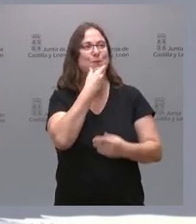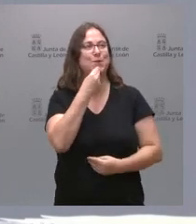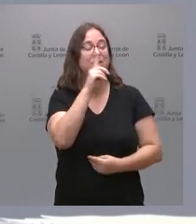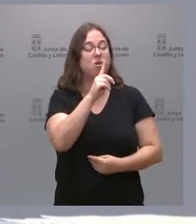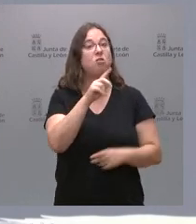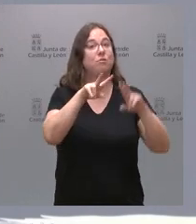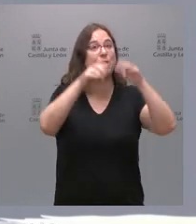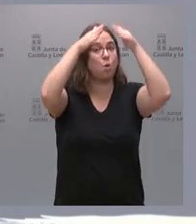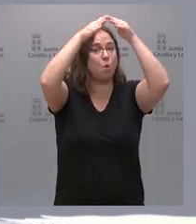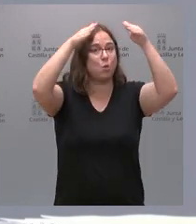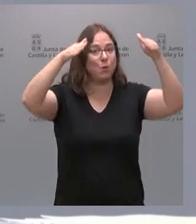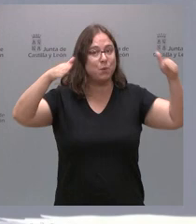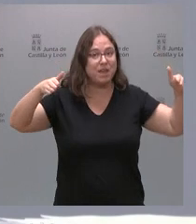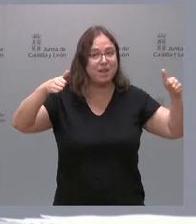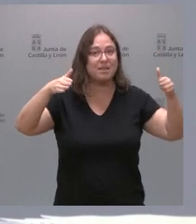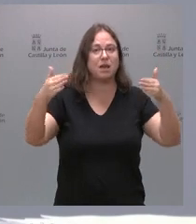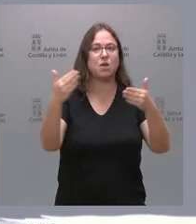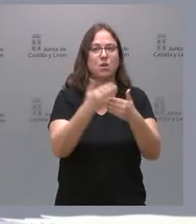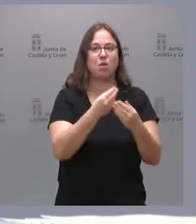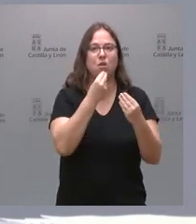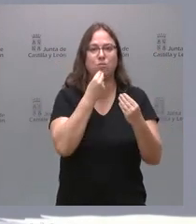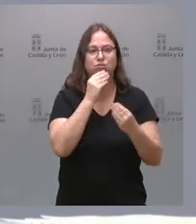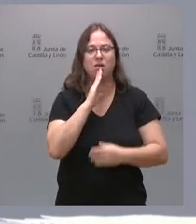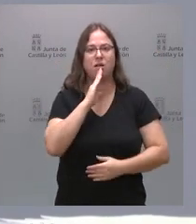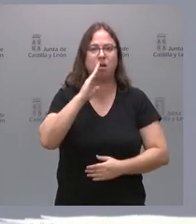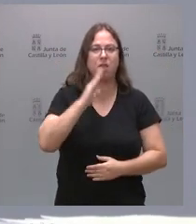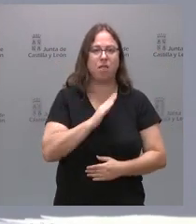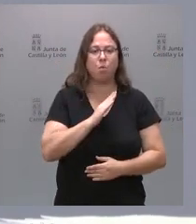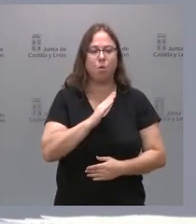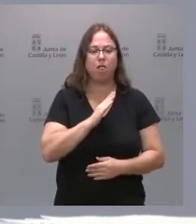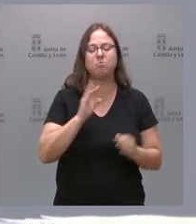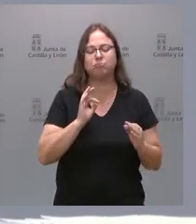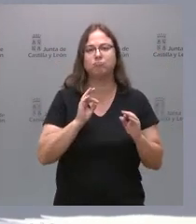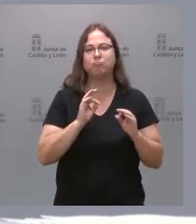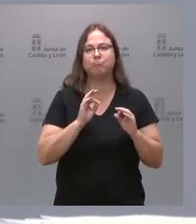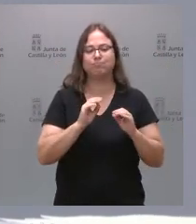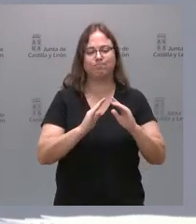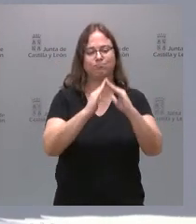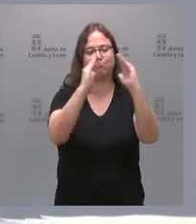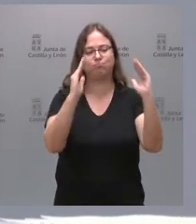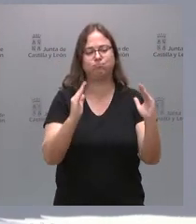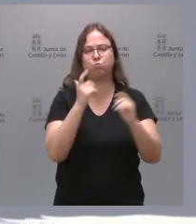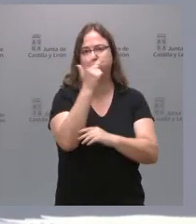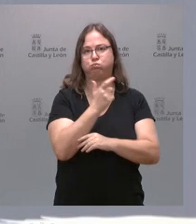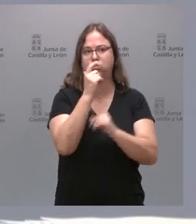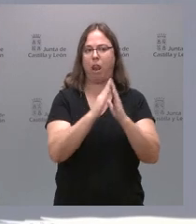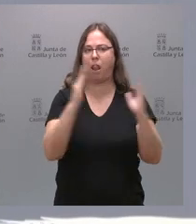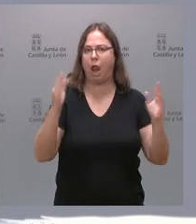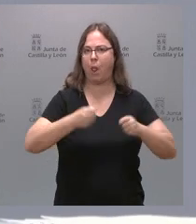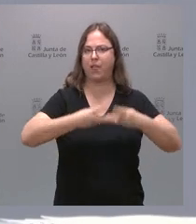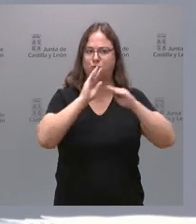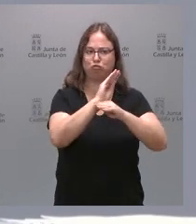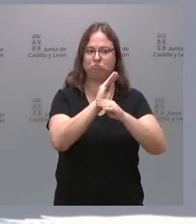de las cubiertas y el resto de las instalaciones son las adecuadas pues lógicamente los edificios tienen mayor duración y el daño y el impacto